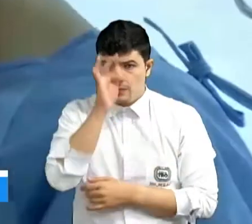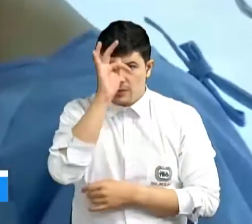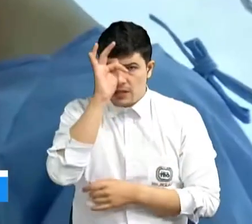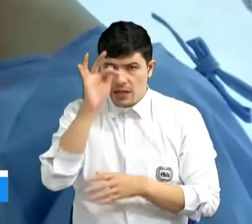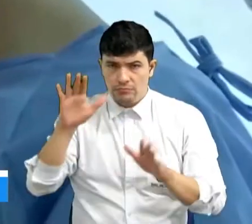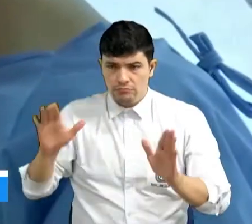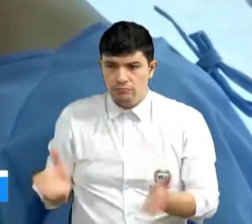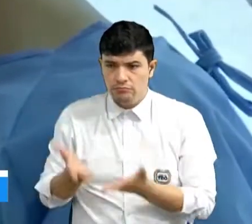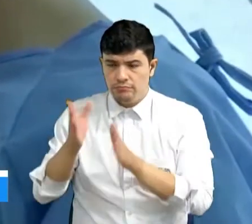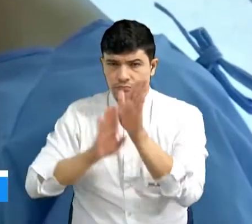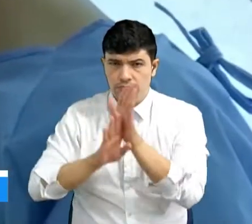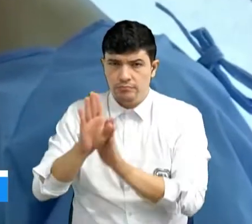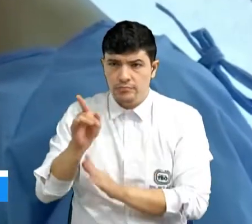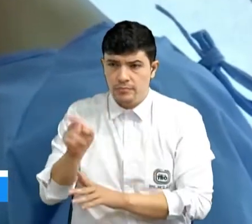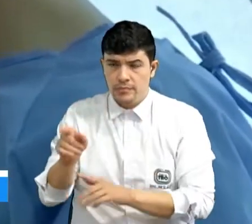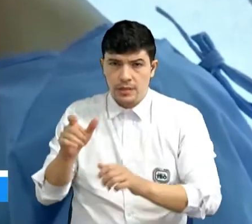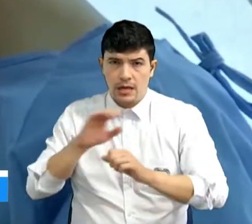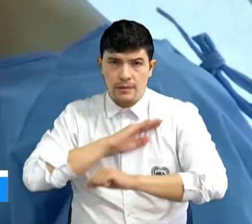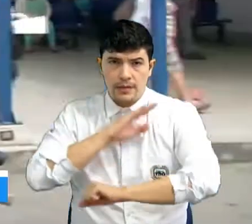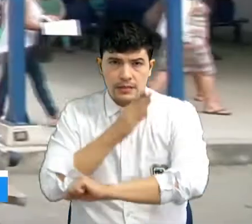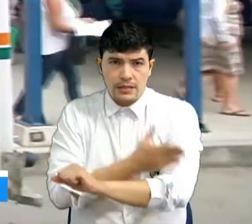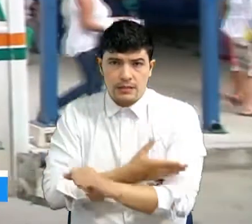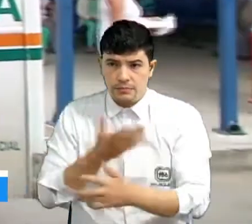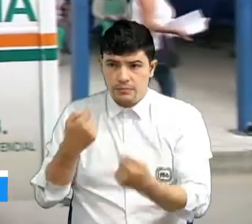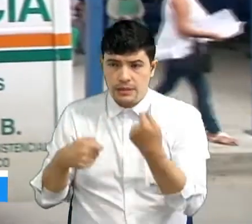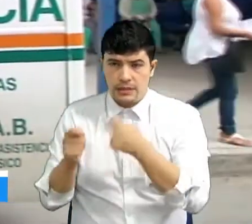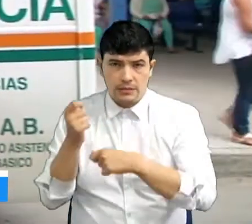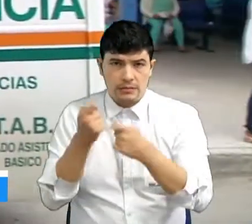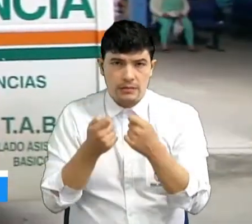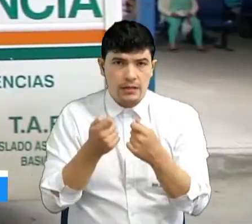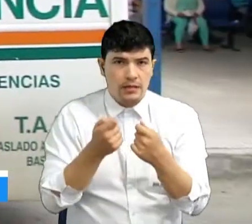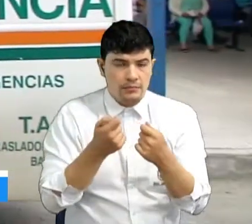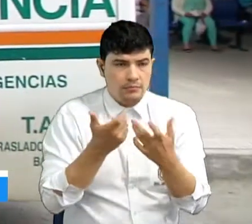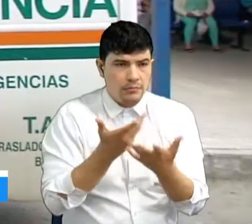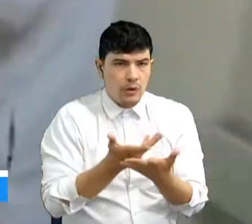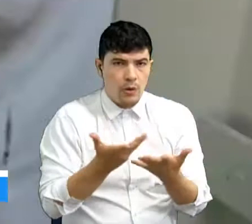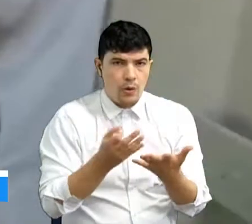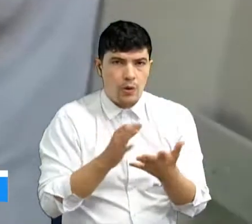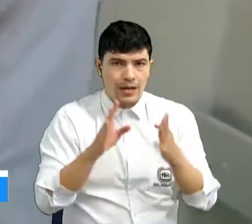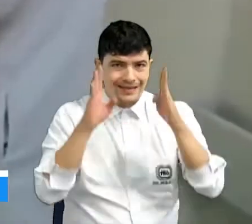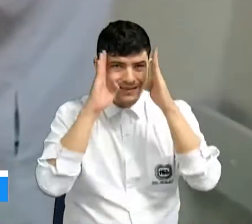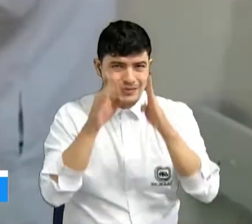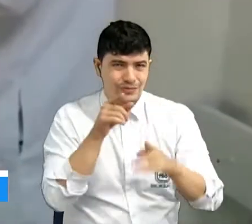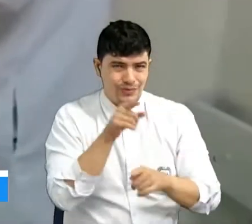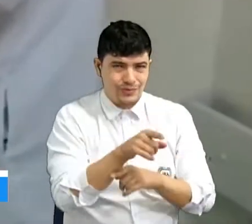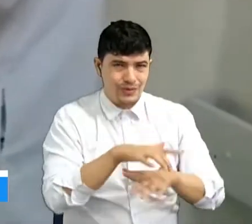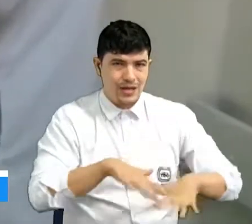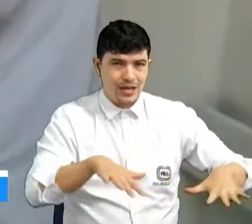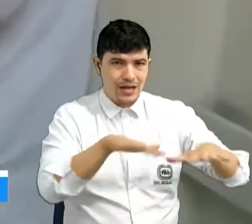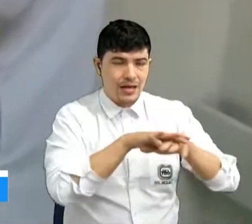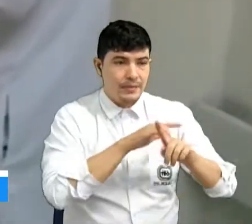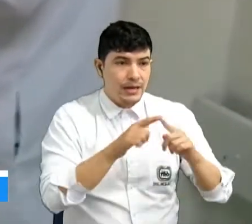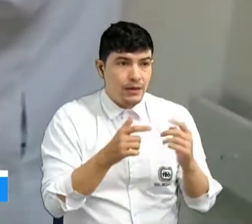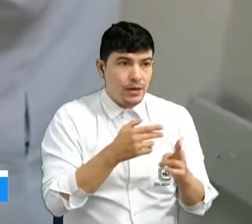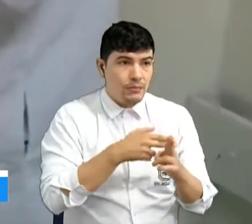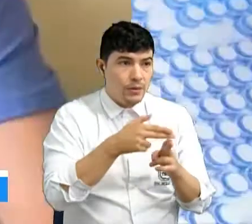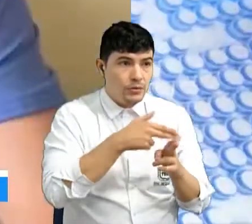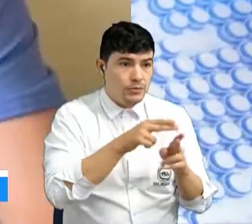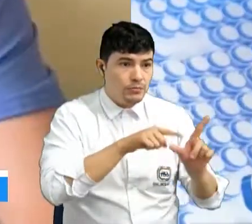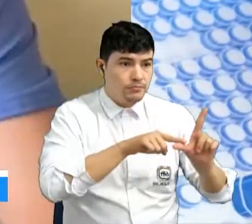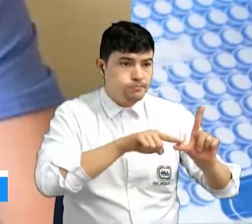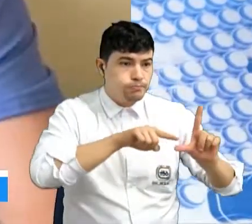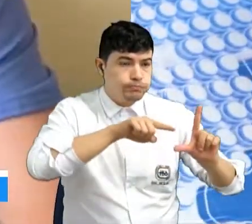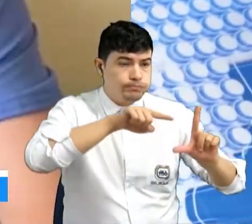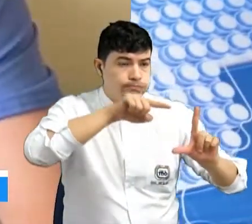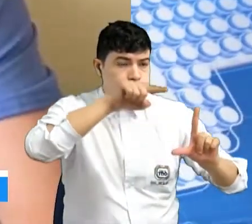pero incluso con la llegada de ventiladores y ampliación de algunas zonas no sería suficiente, llegado el pico más alto de contagio.